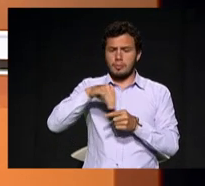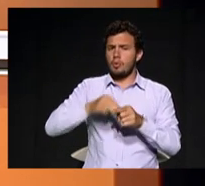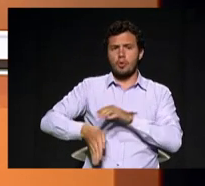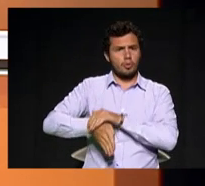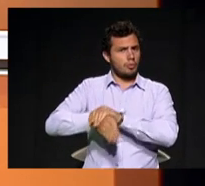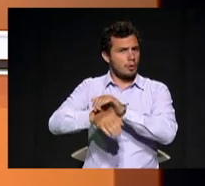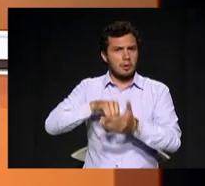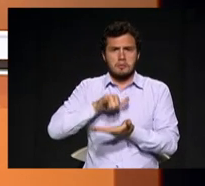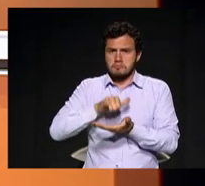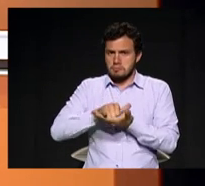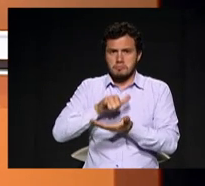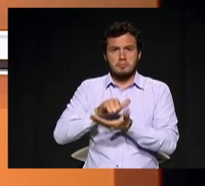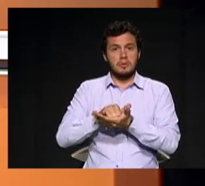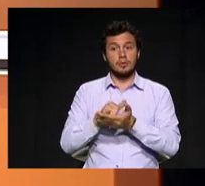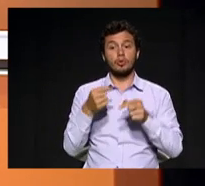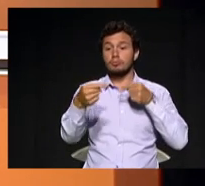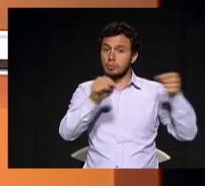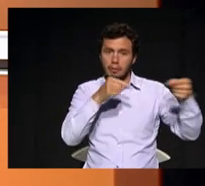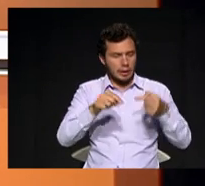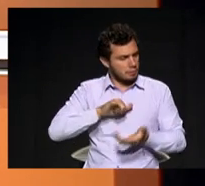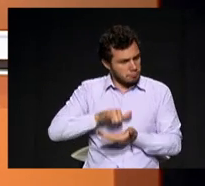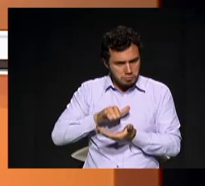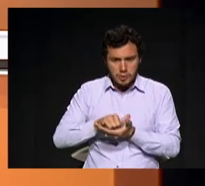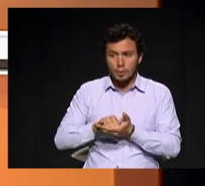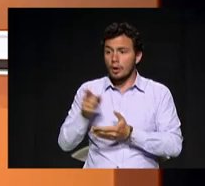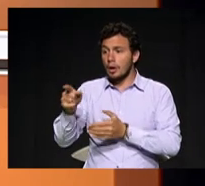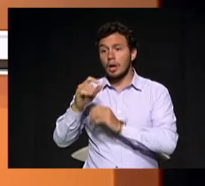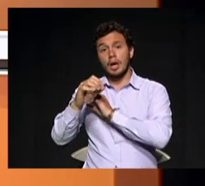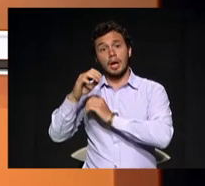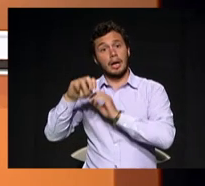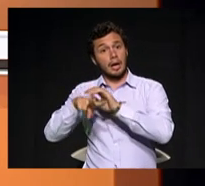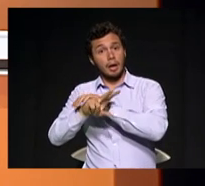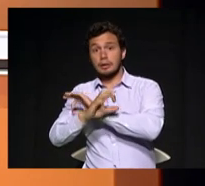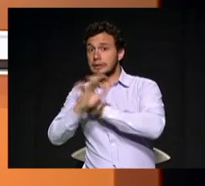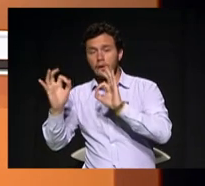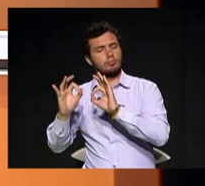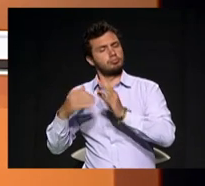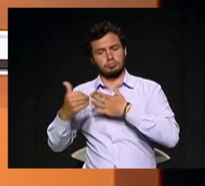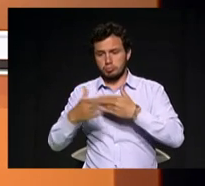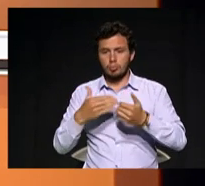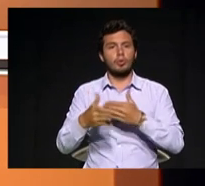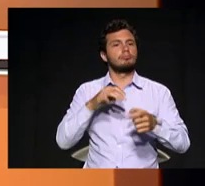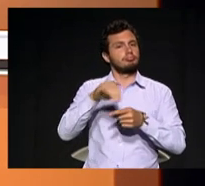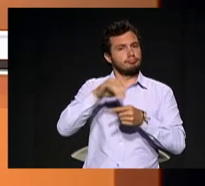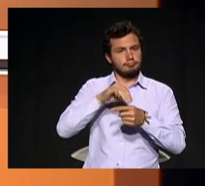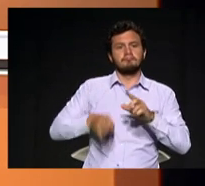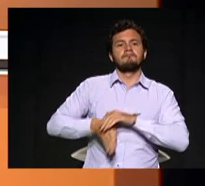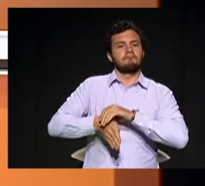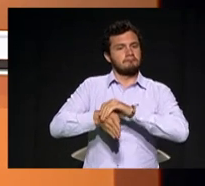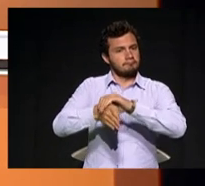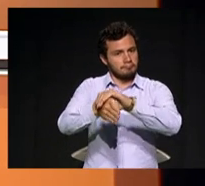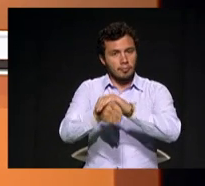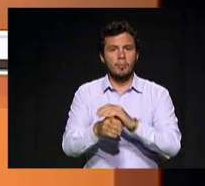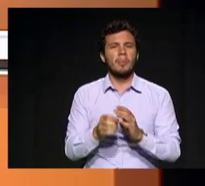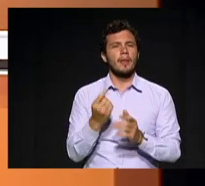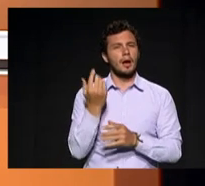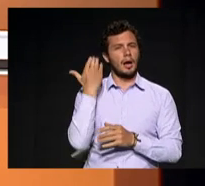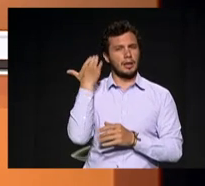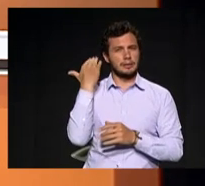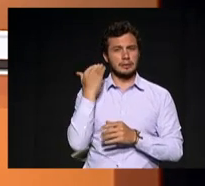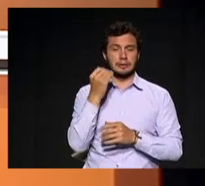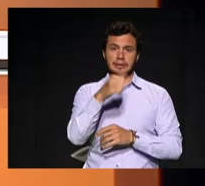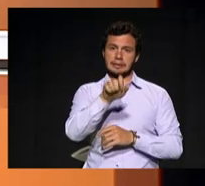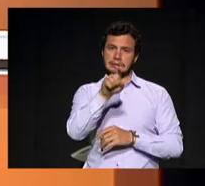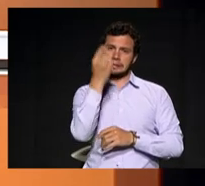condiciones y con la misma dinámica incluso también con los mismos temas que habían sido ya informados por parte de noticias caracol el pasado 16